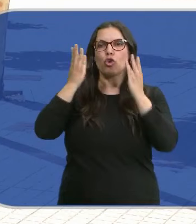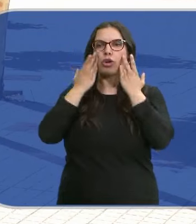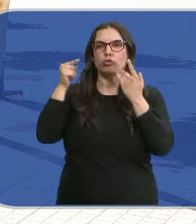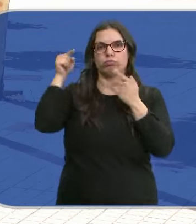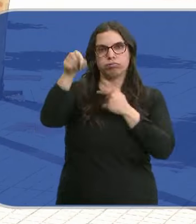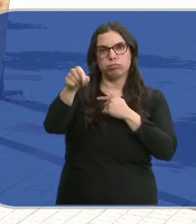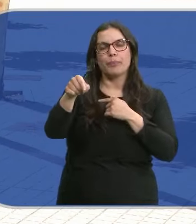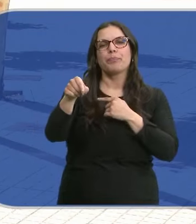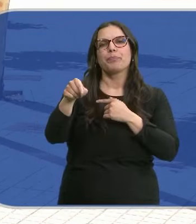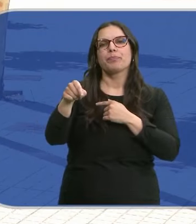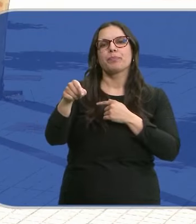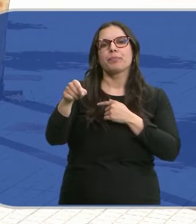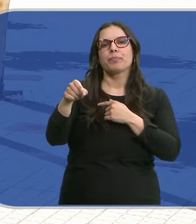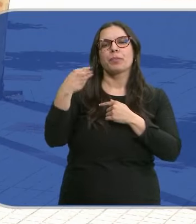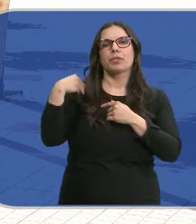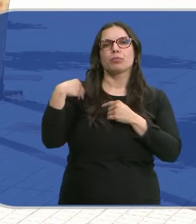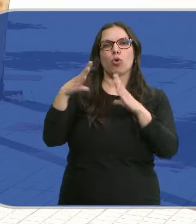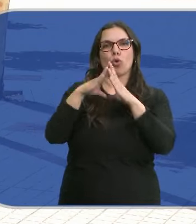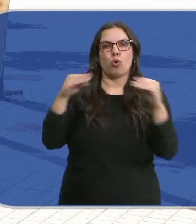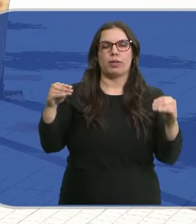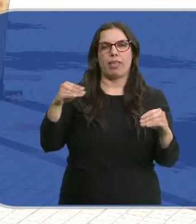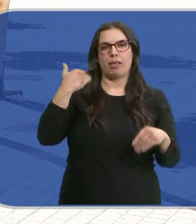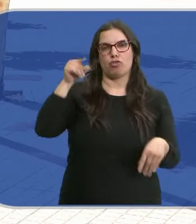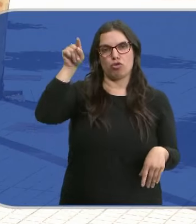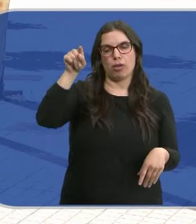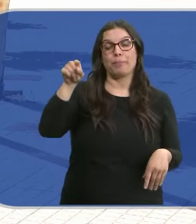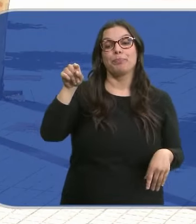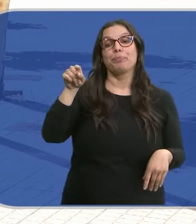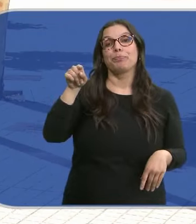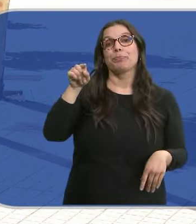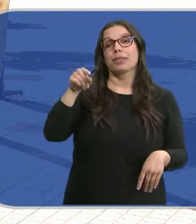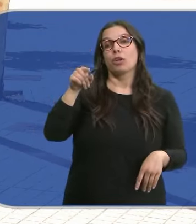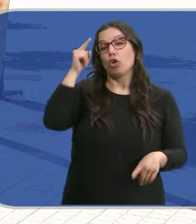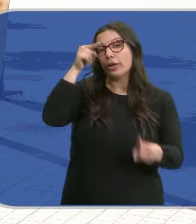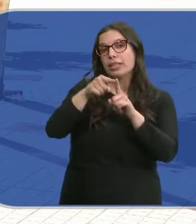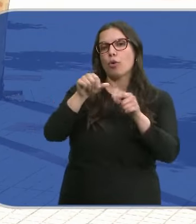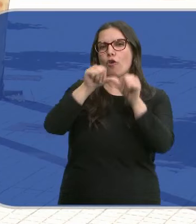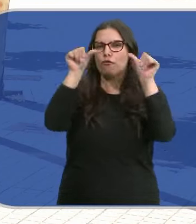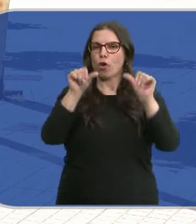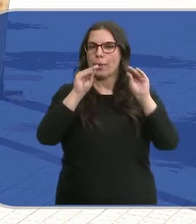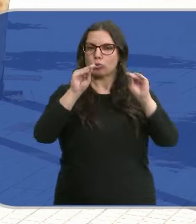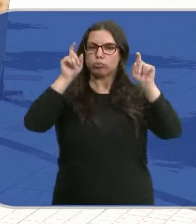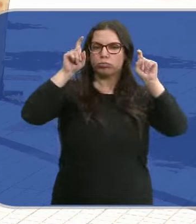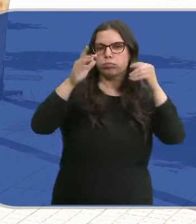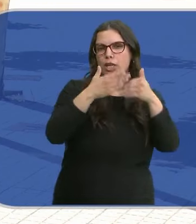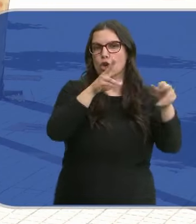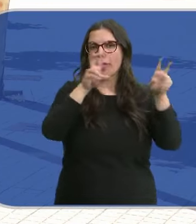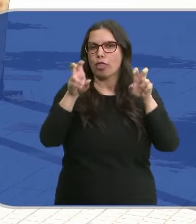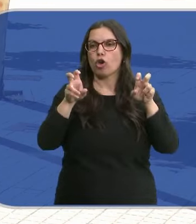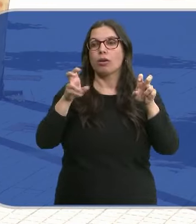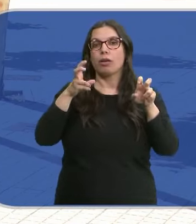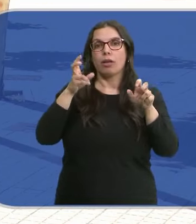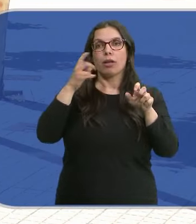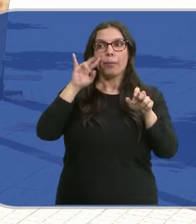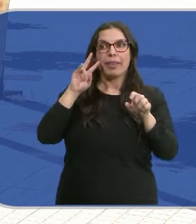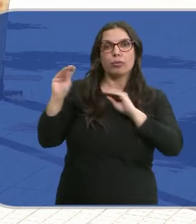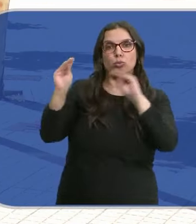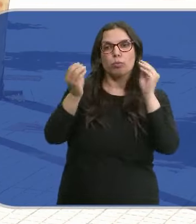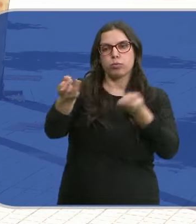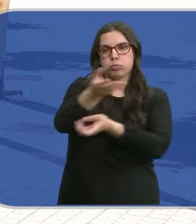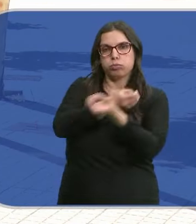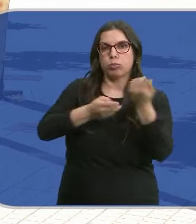Soria de la Universidad de Valladolid. Unas jornadas cuyo objetivo es compartir conocimientos, metodologías e innovaciones entre los profesionales del sector,